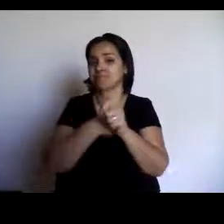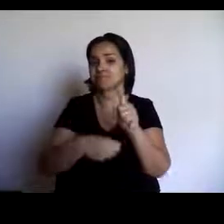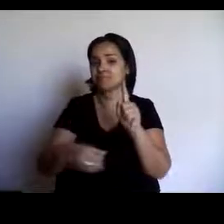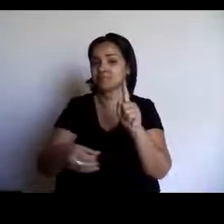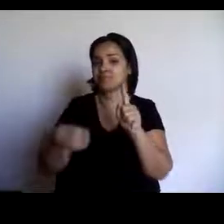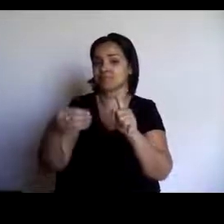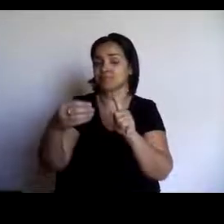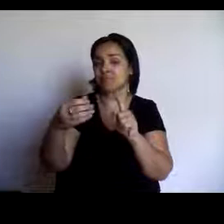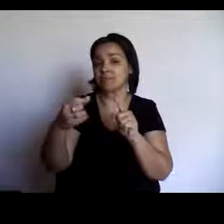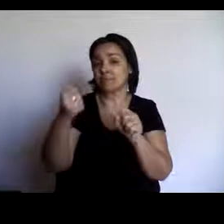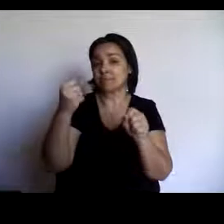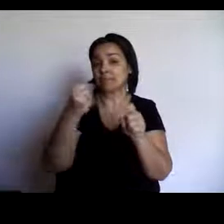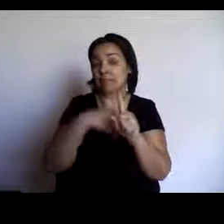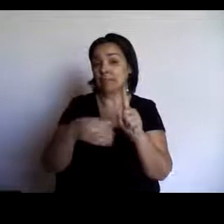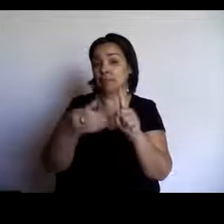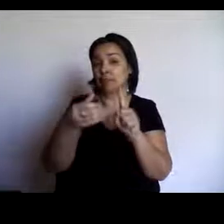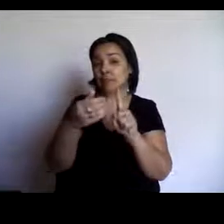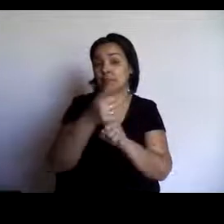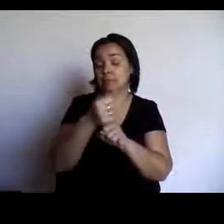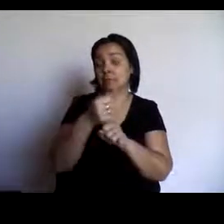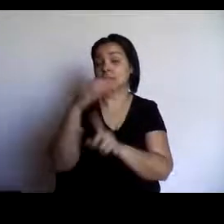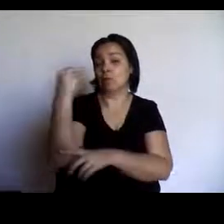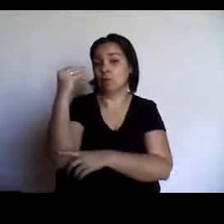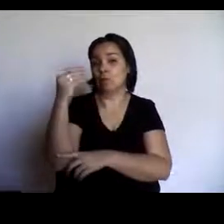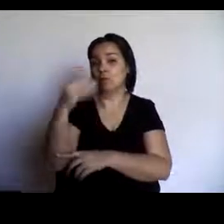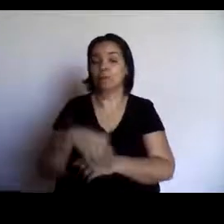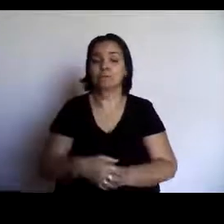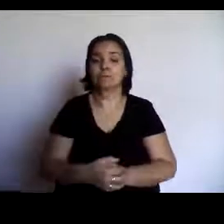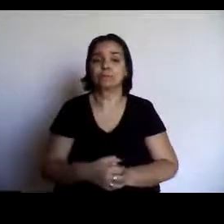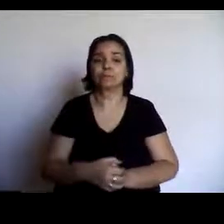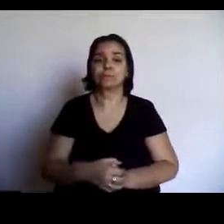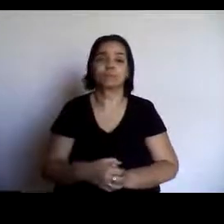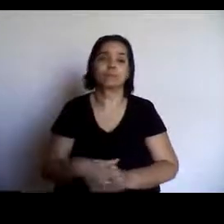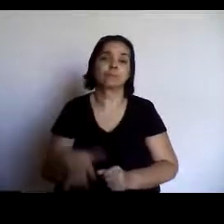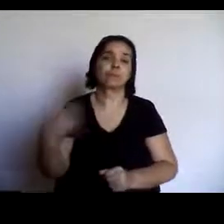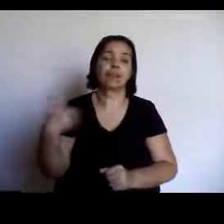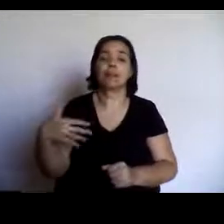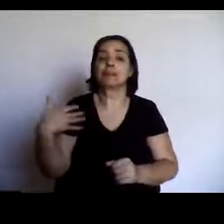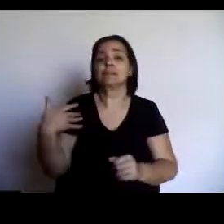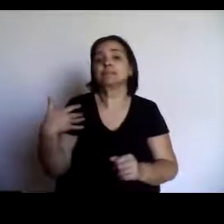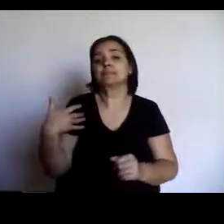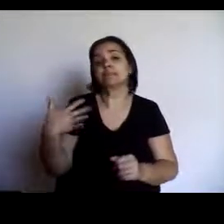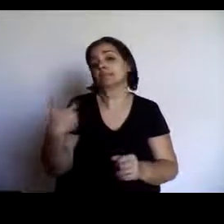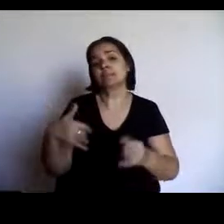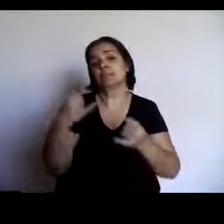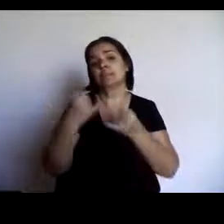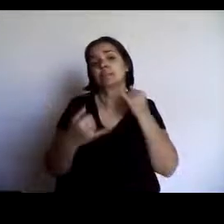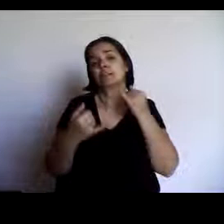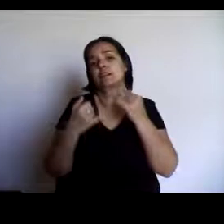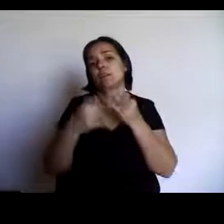de nuestro territorio. Y finalmente hay otro tipo de proyectos que buscan